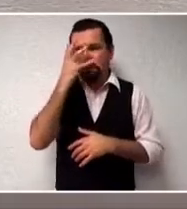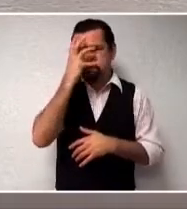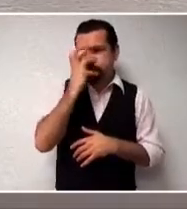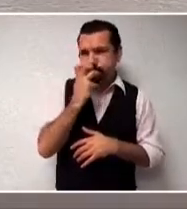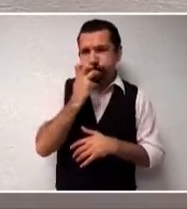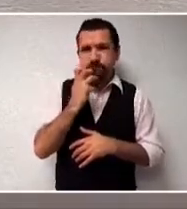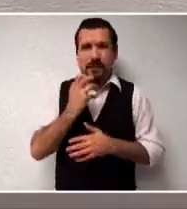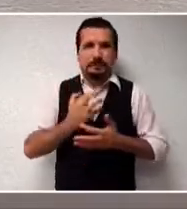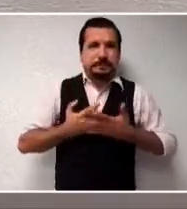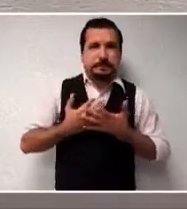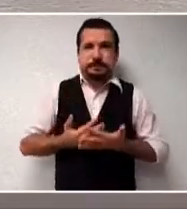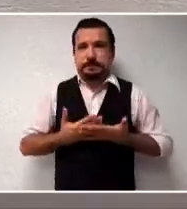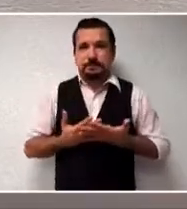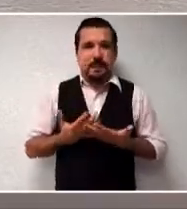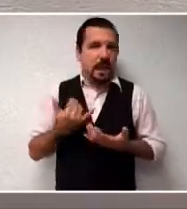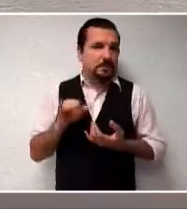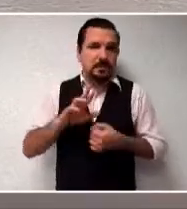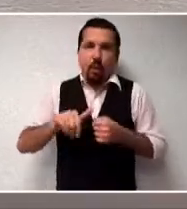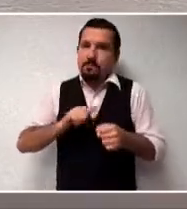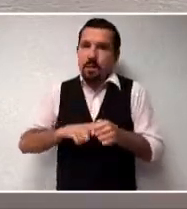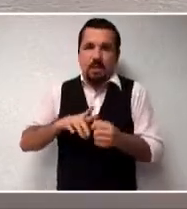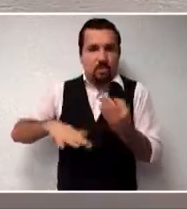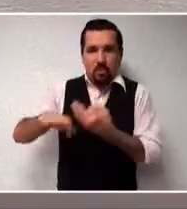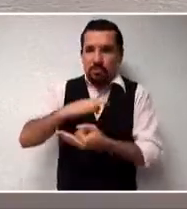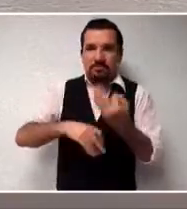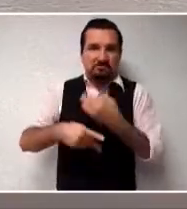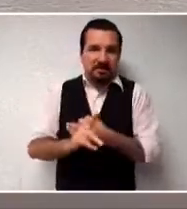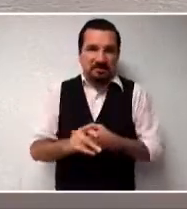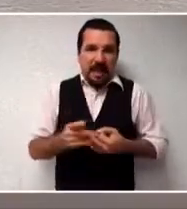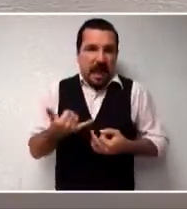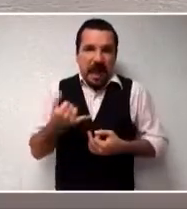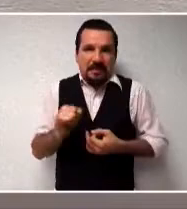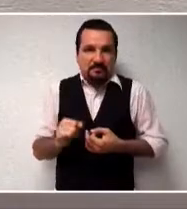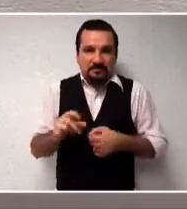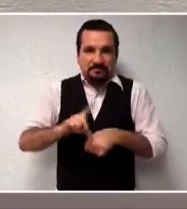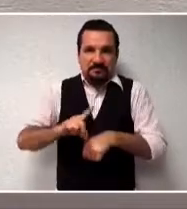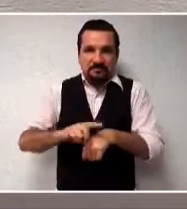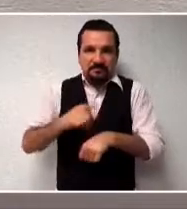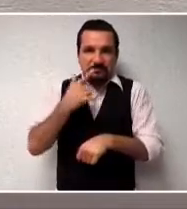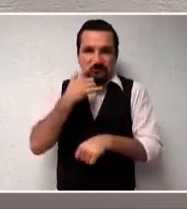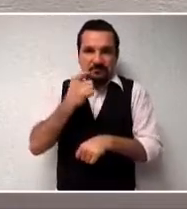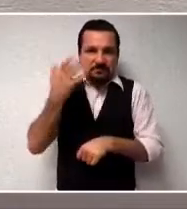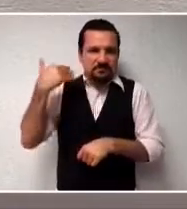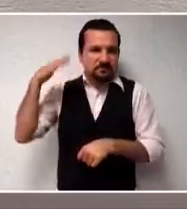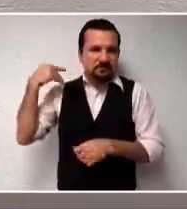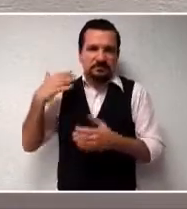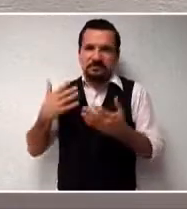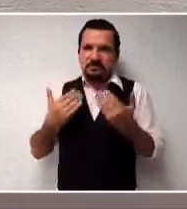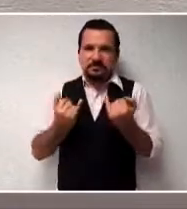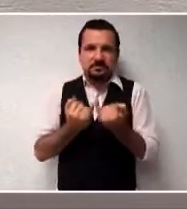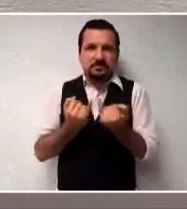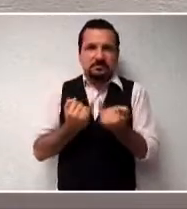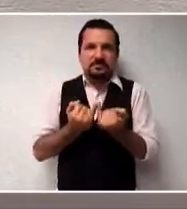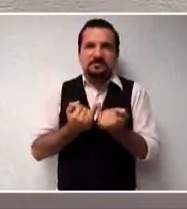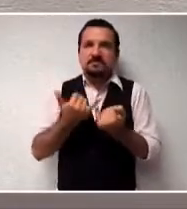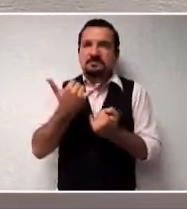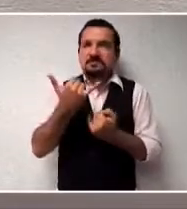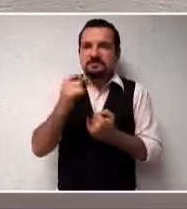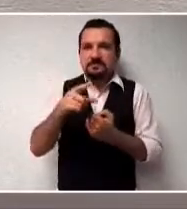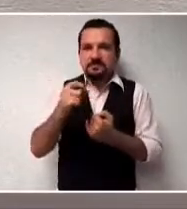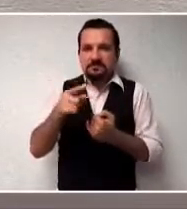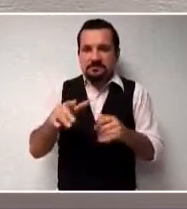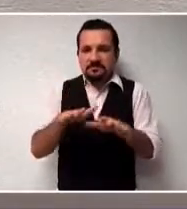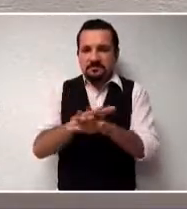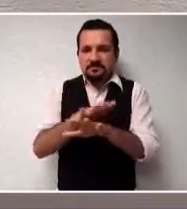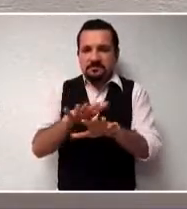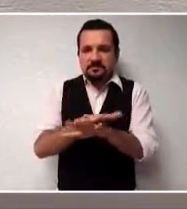ya que estamos en una situación anormal y que no habíamos vivido antes y la adaptación al